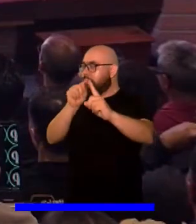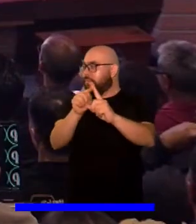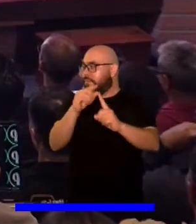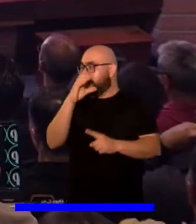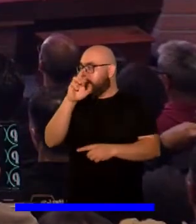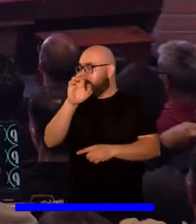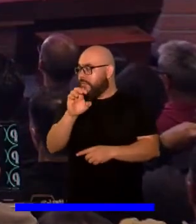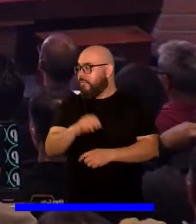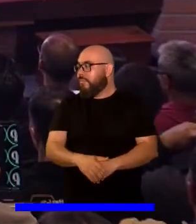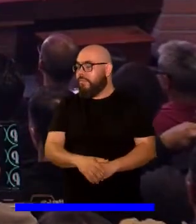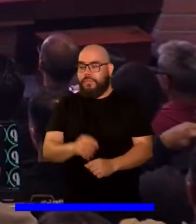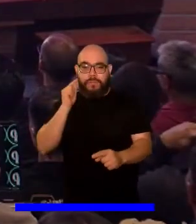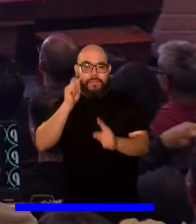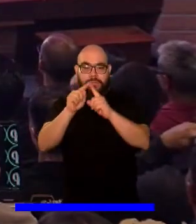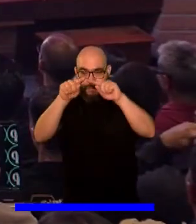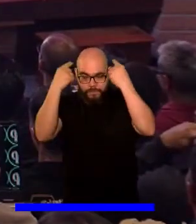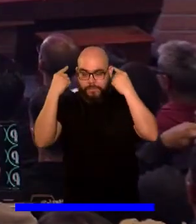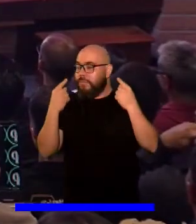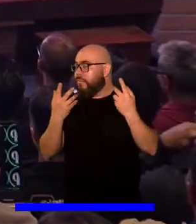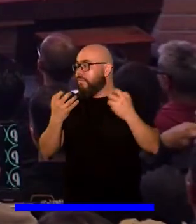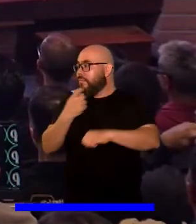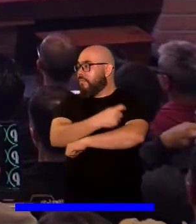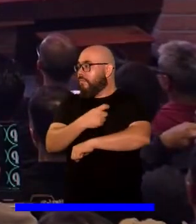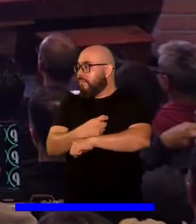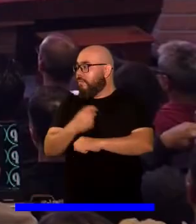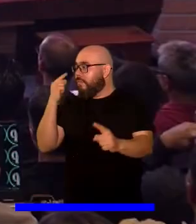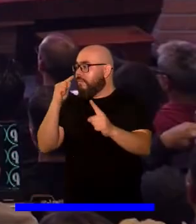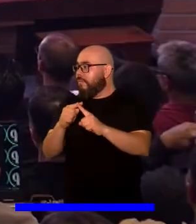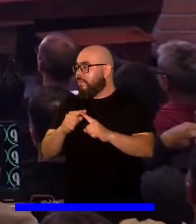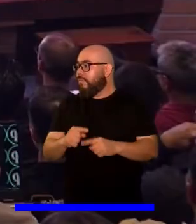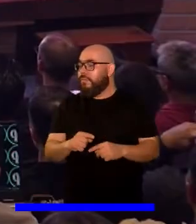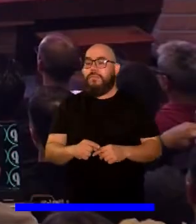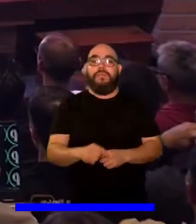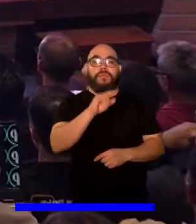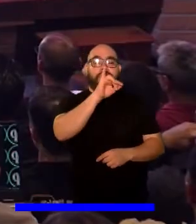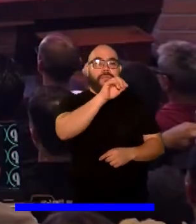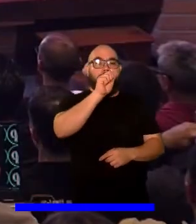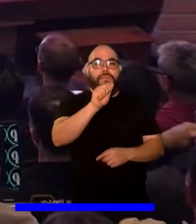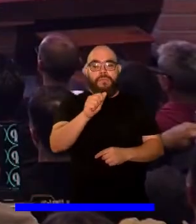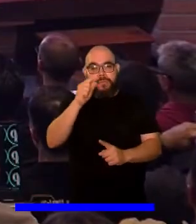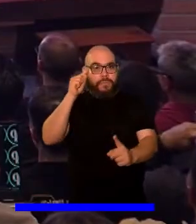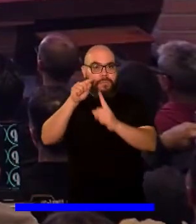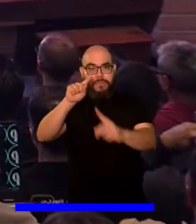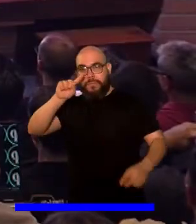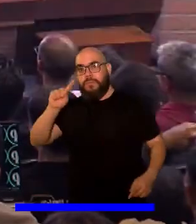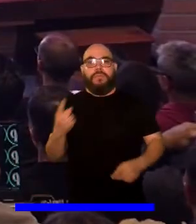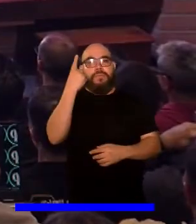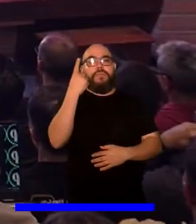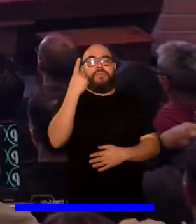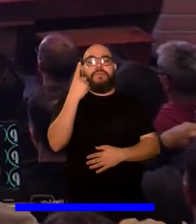presidente de Google, de Sundar Pichai, es que Google es una compañía AI first, es decir, primero viene la IA.